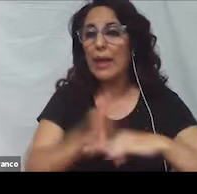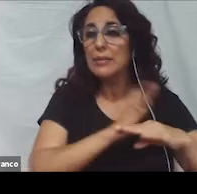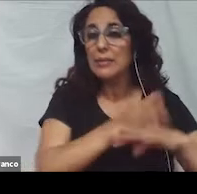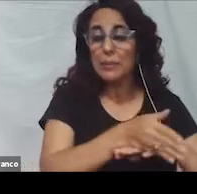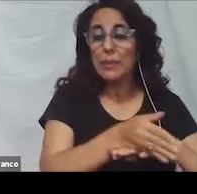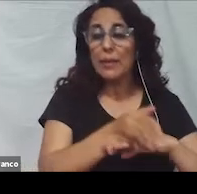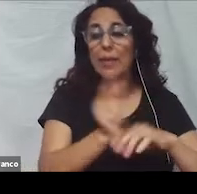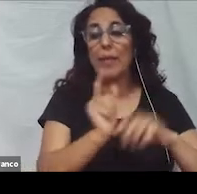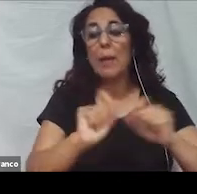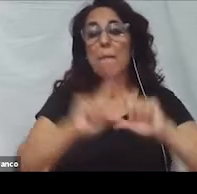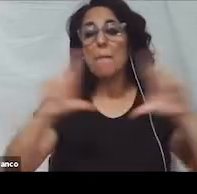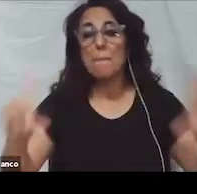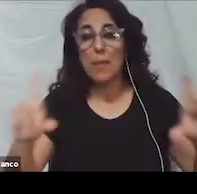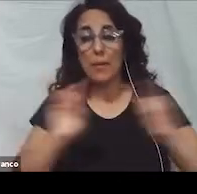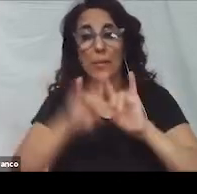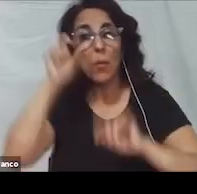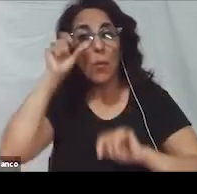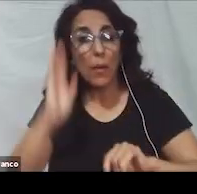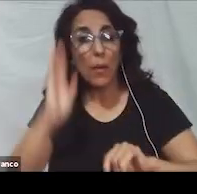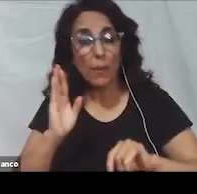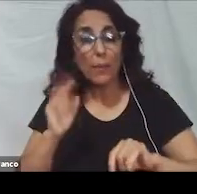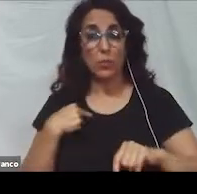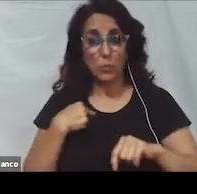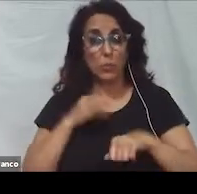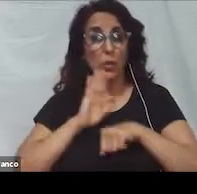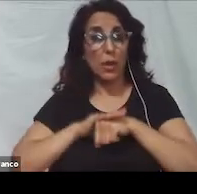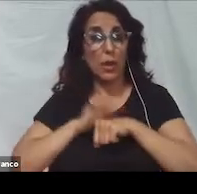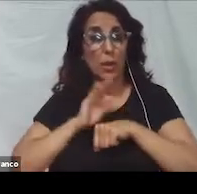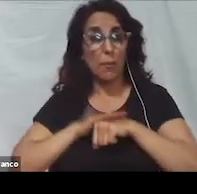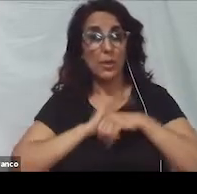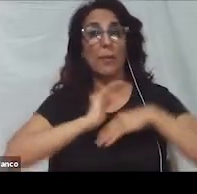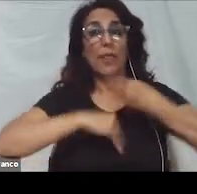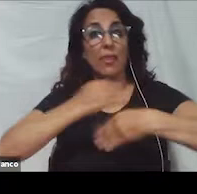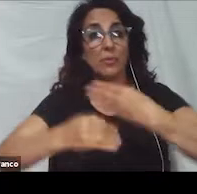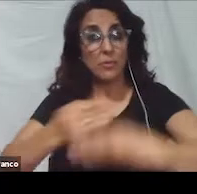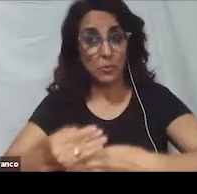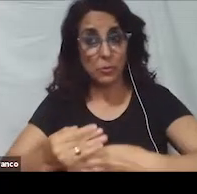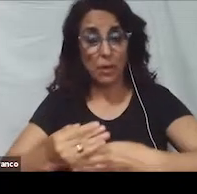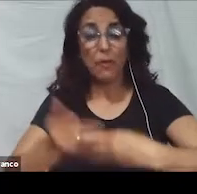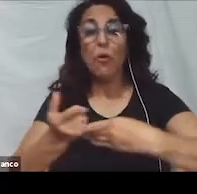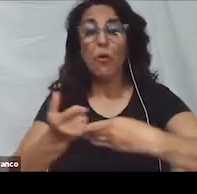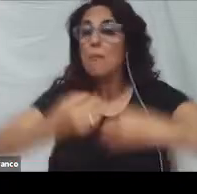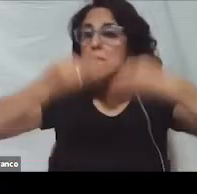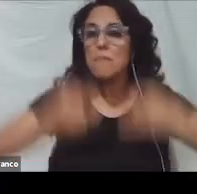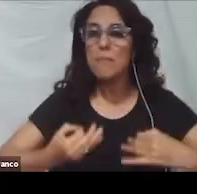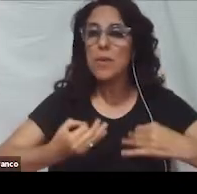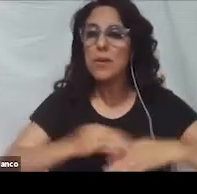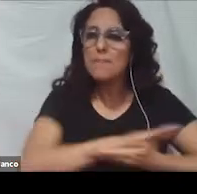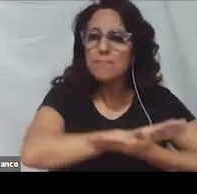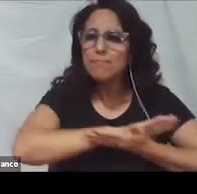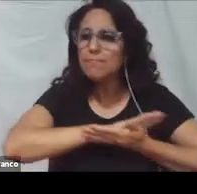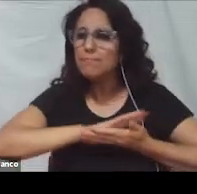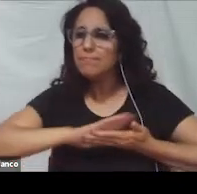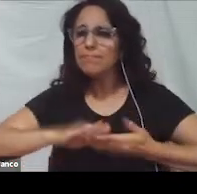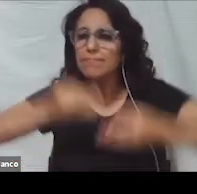accesibilización de la página, por así decirlo, ¿sí? Somos nosotros, como desarrolladores, los que tenemos que hacer una buena